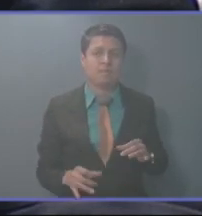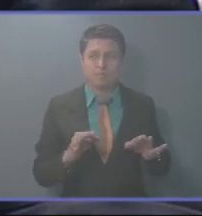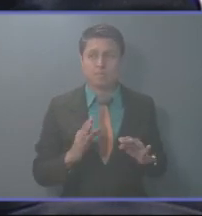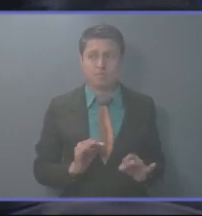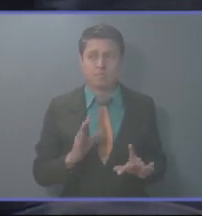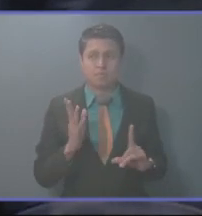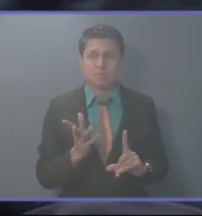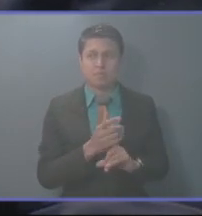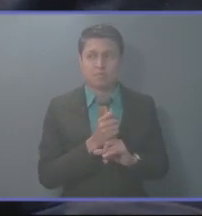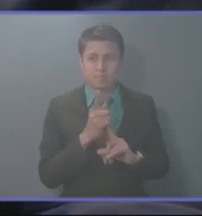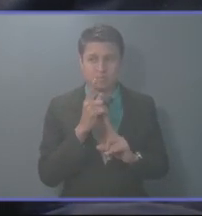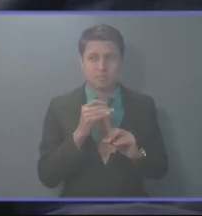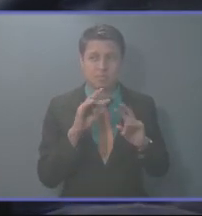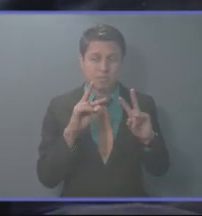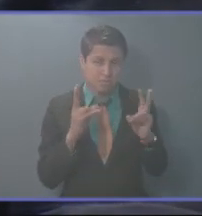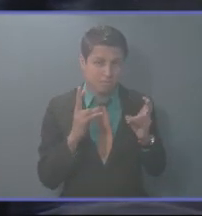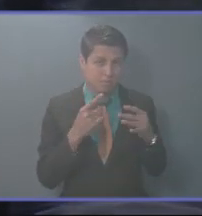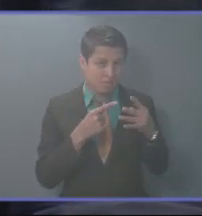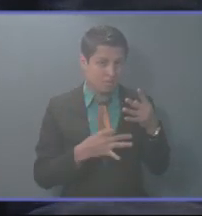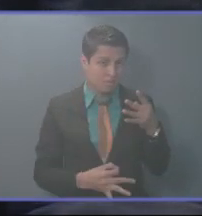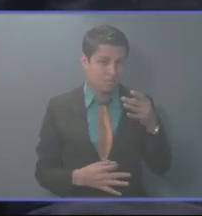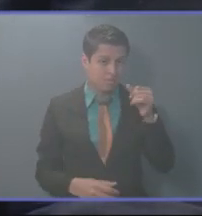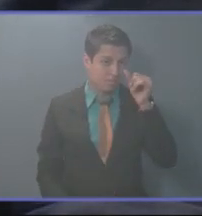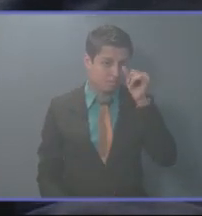los aplicadores de la ley.